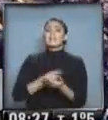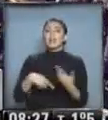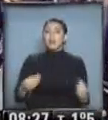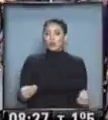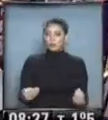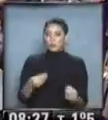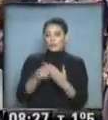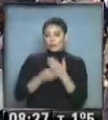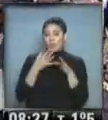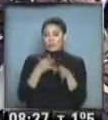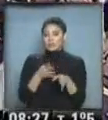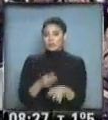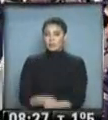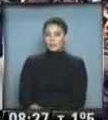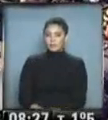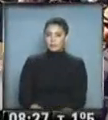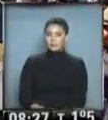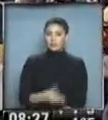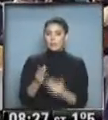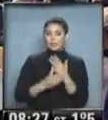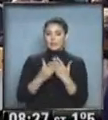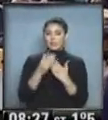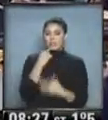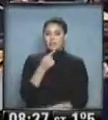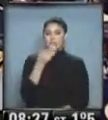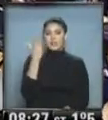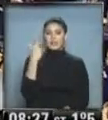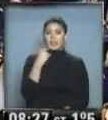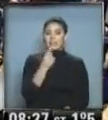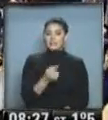el Ministerio de Defensa? Mire, nosotros se lo dije